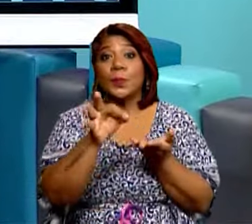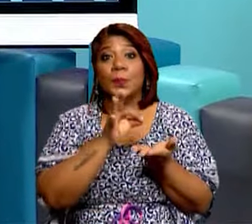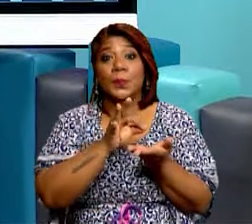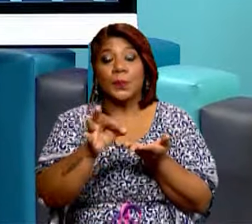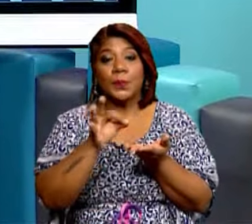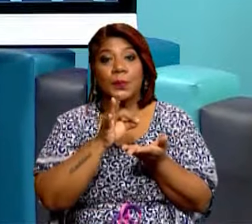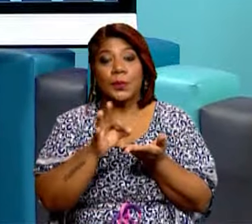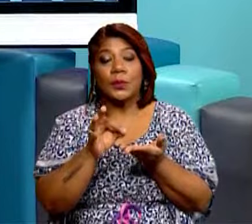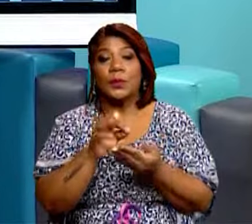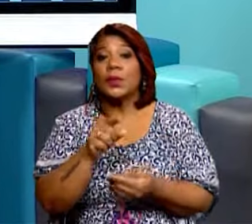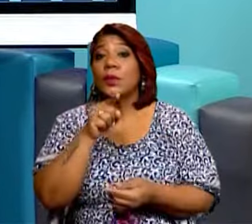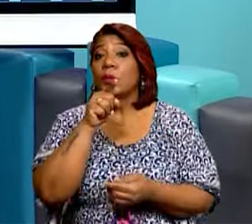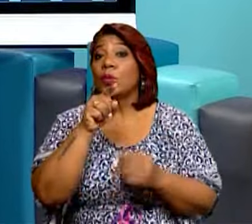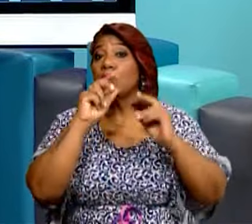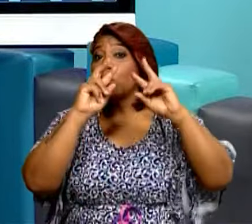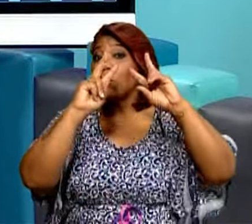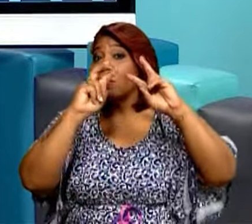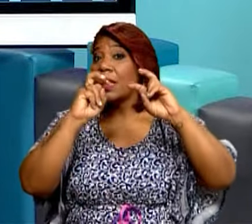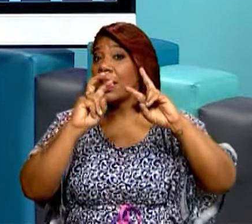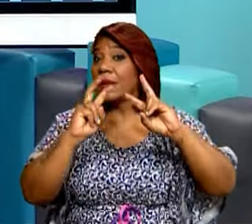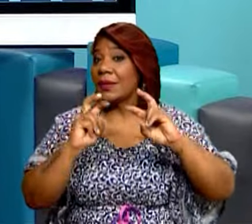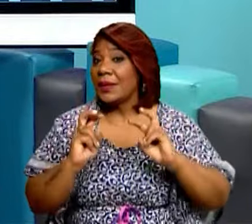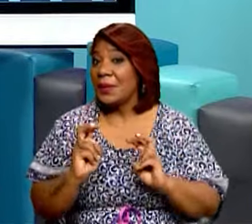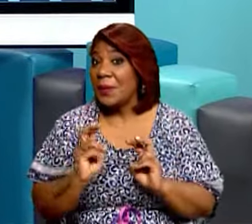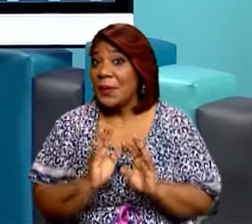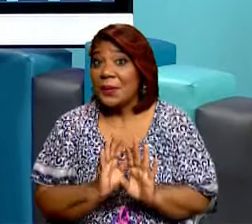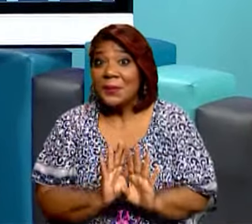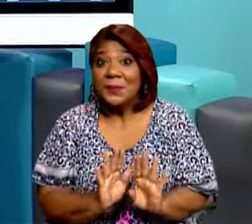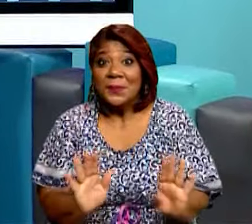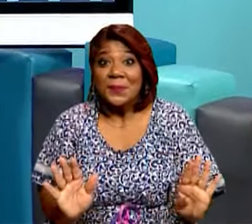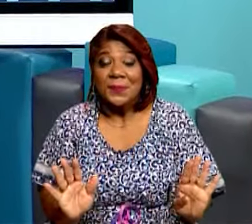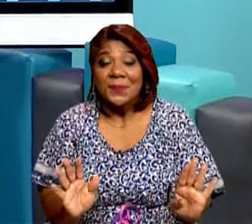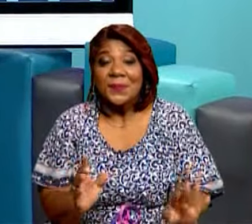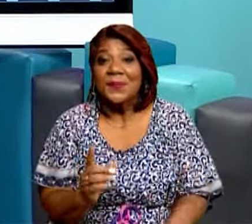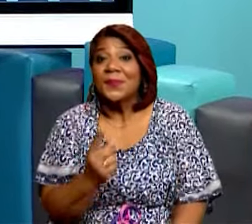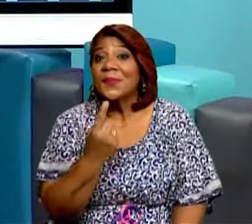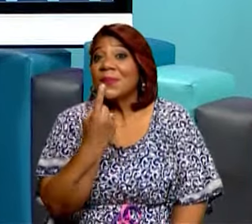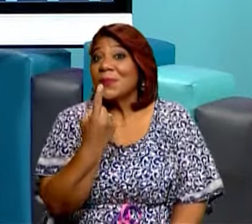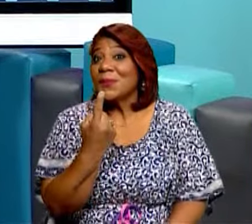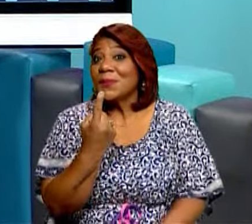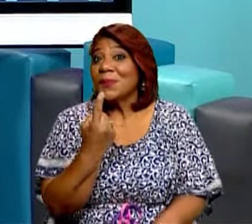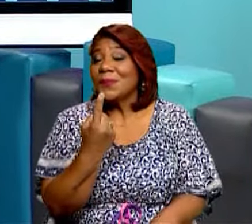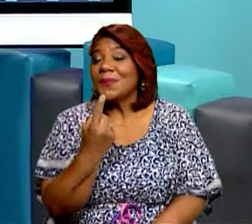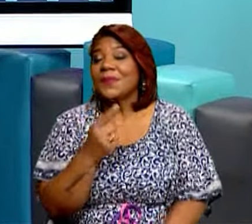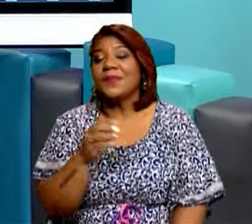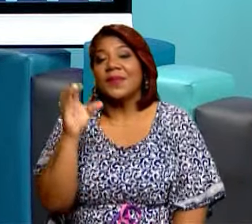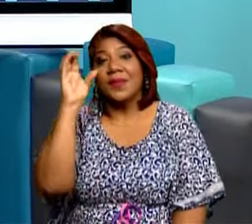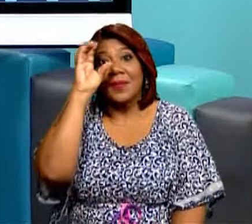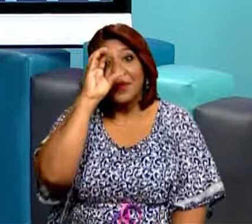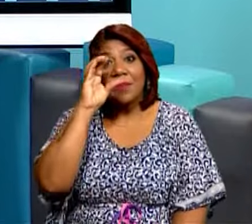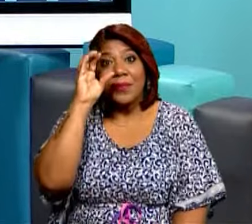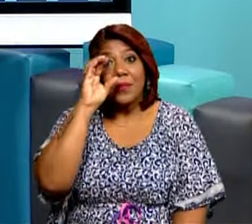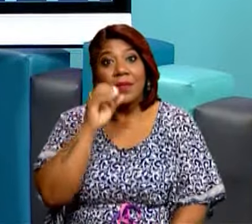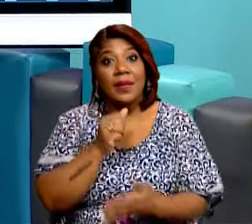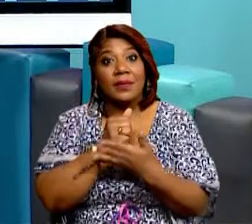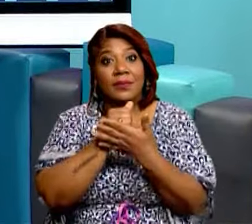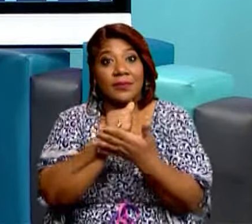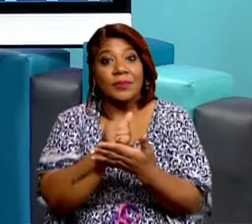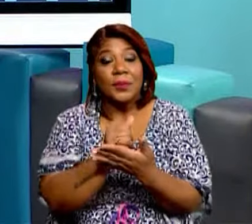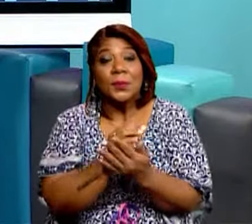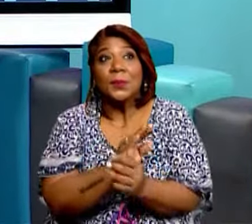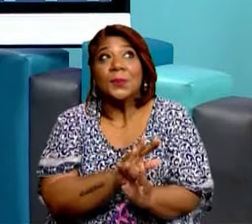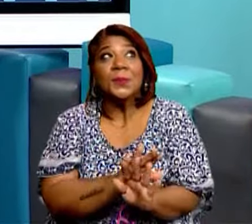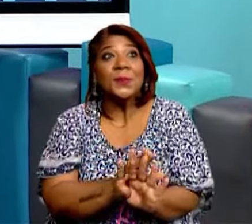un test, una prueba. Voy a buscar solamente una para recordarte cómo se tiene que buscar en una sopa de letras.